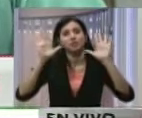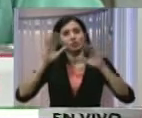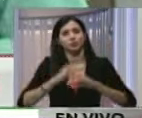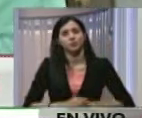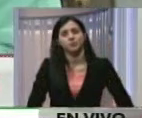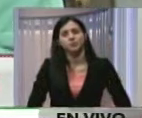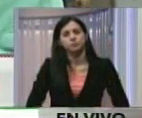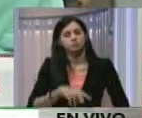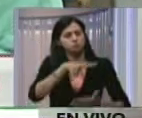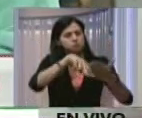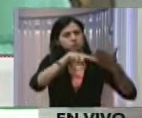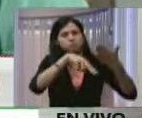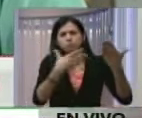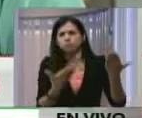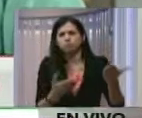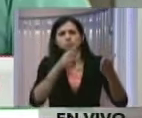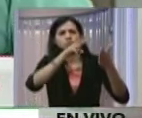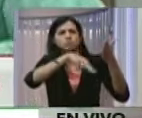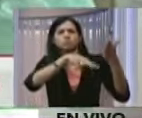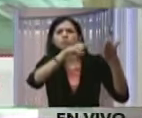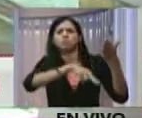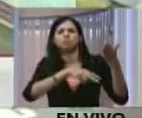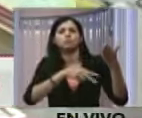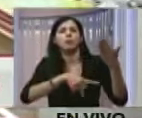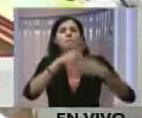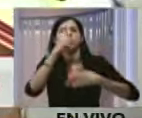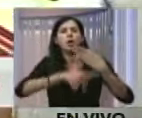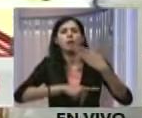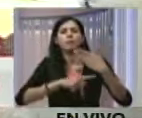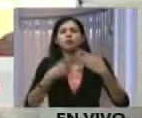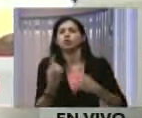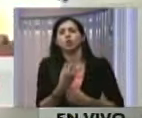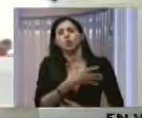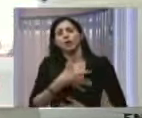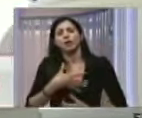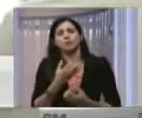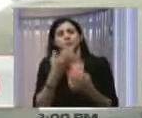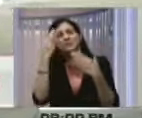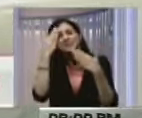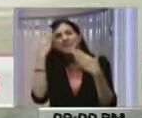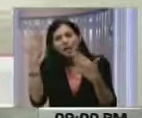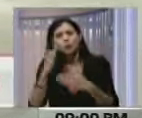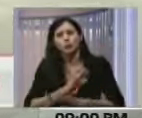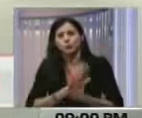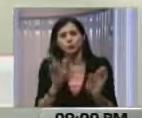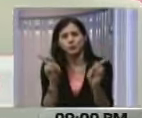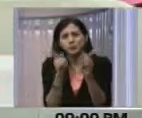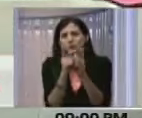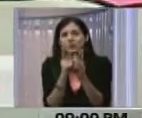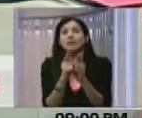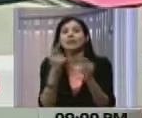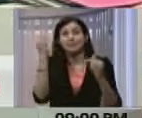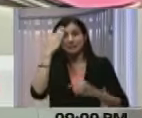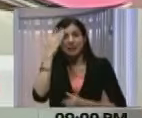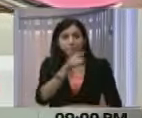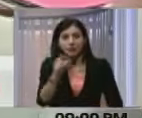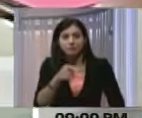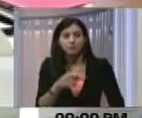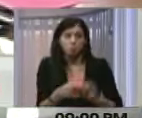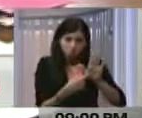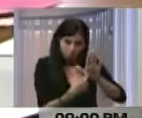revisando, bueno, toda la programación. Solamente queríamos enviar un saludo, que sepan que estamos